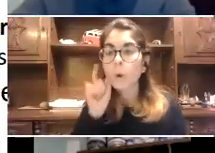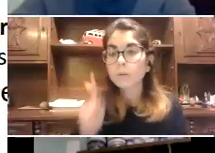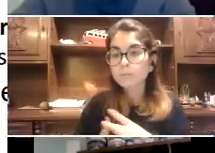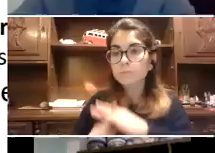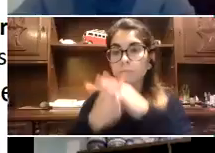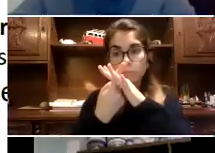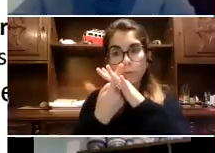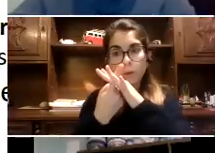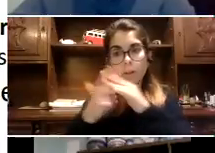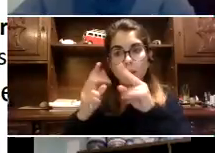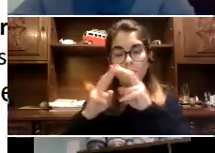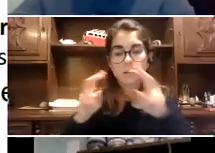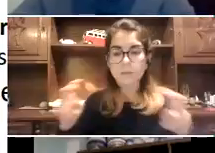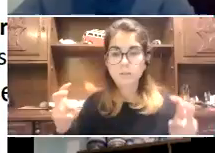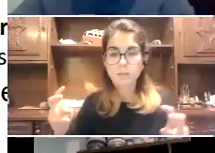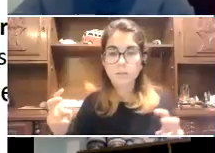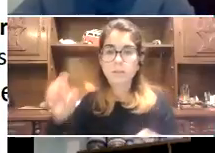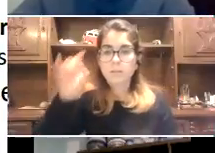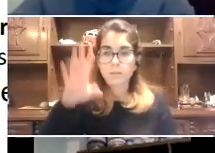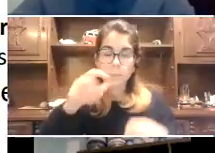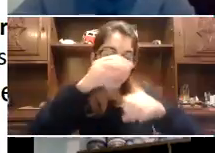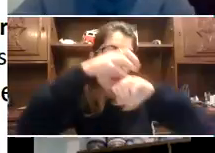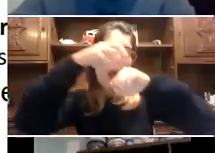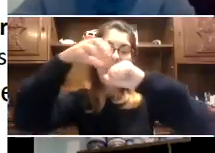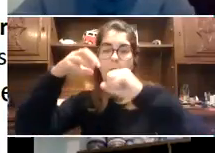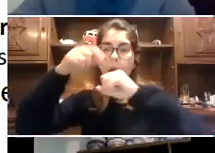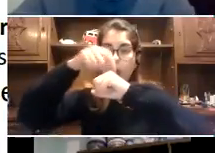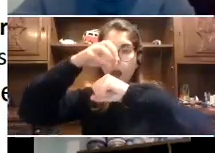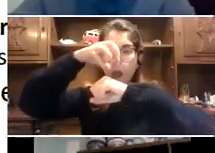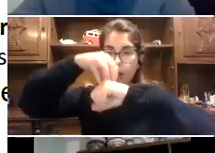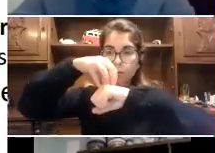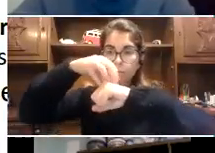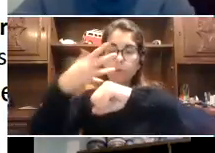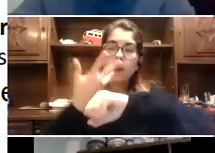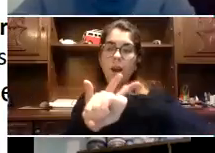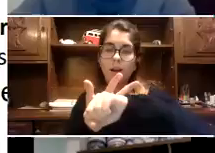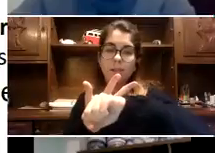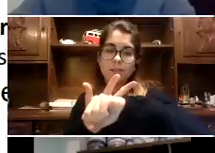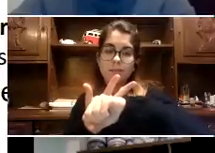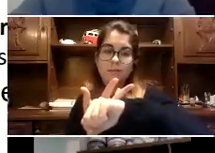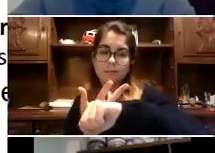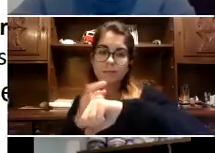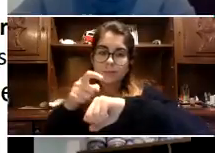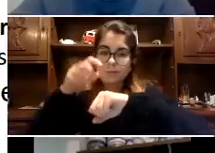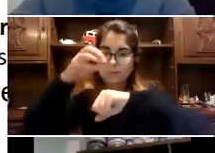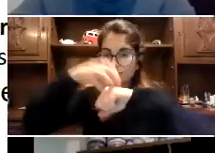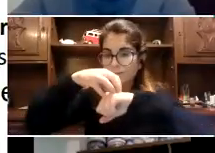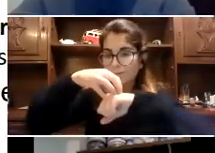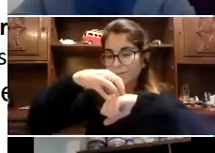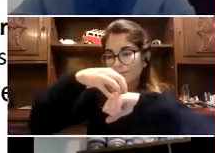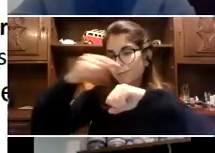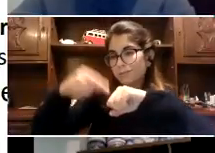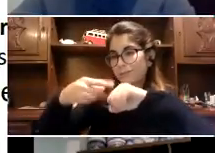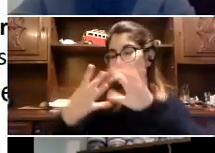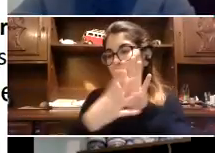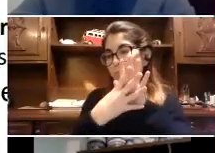de esta electricidad. Justamente porque está anclado como una de las características básicas del modelo de materia que